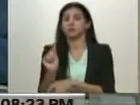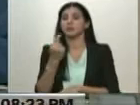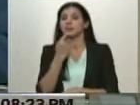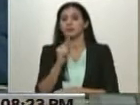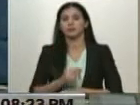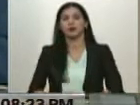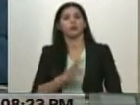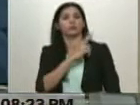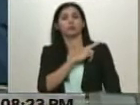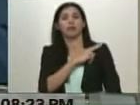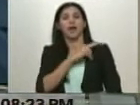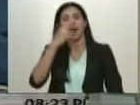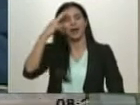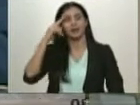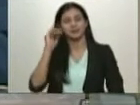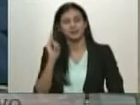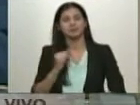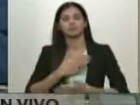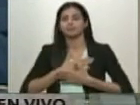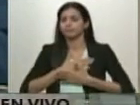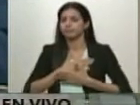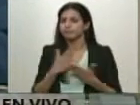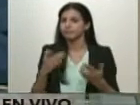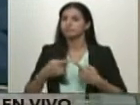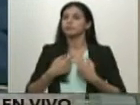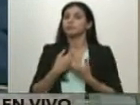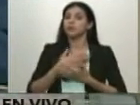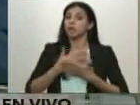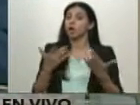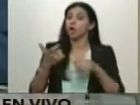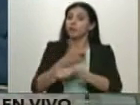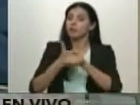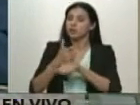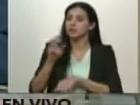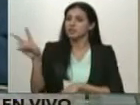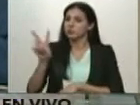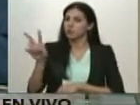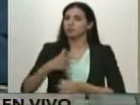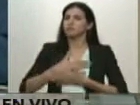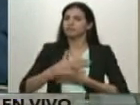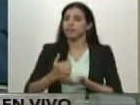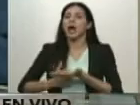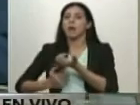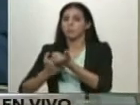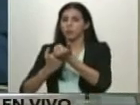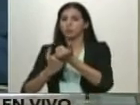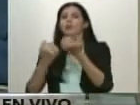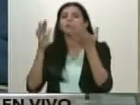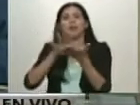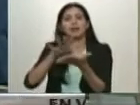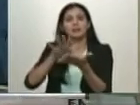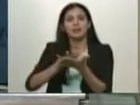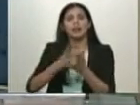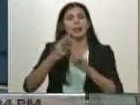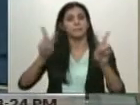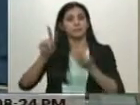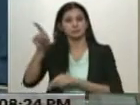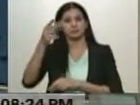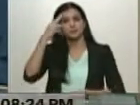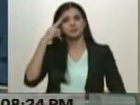autoridades haitianas toda la voluntad del gobierno bolivariano para ayudar a la estabilidad, a la paz y a la tranquilidad de